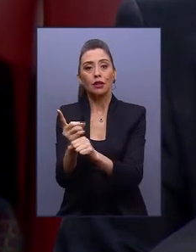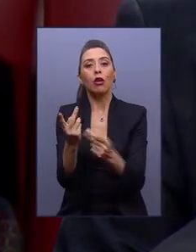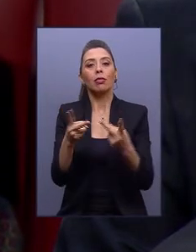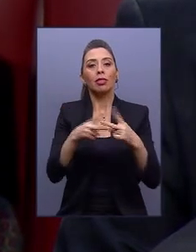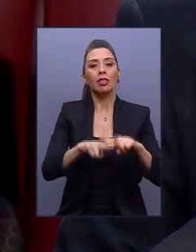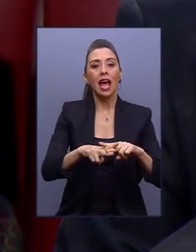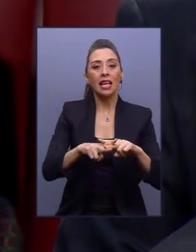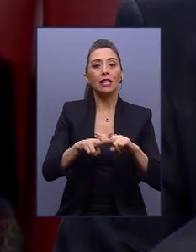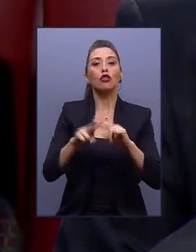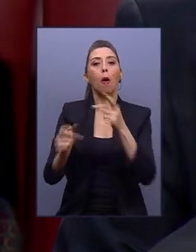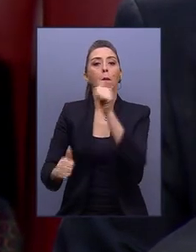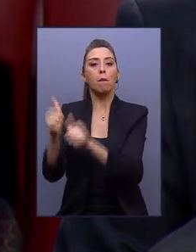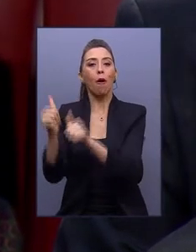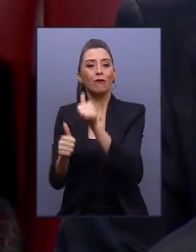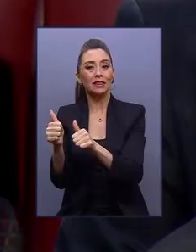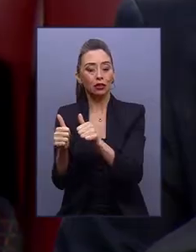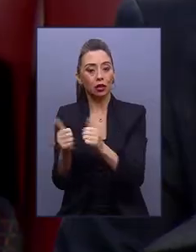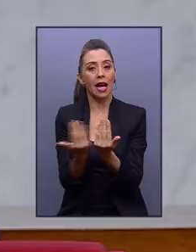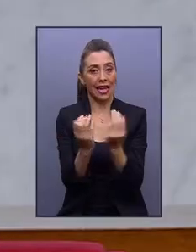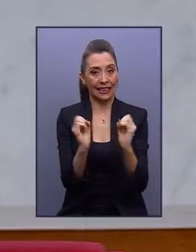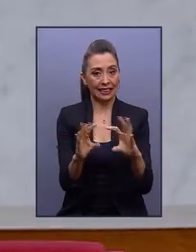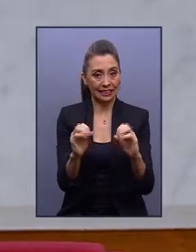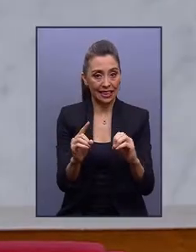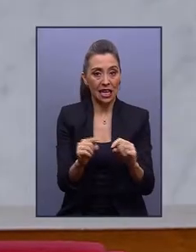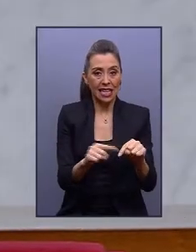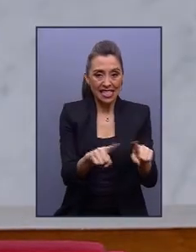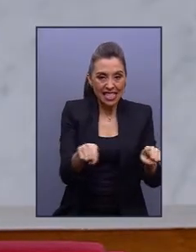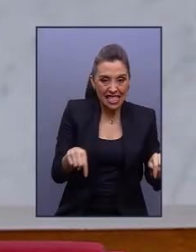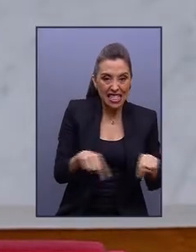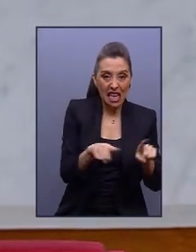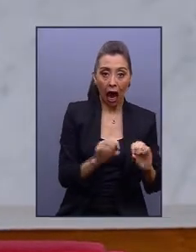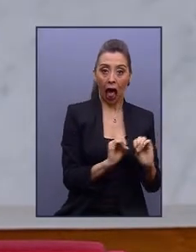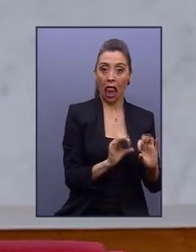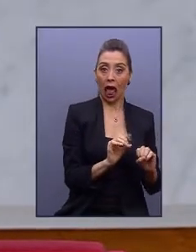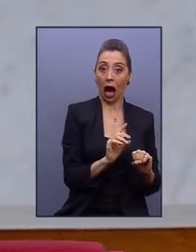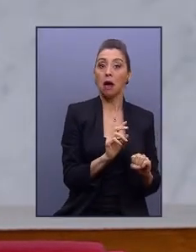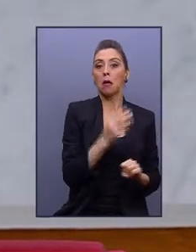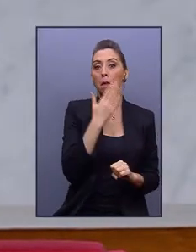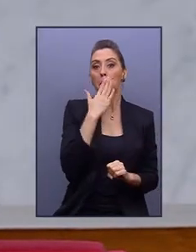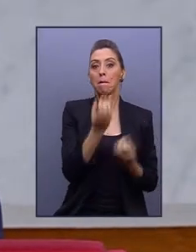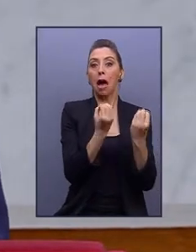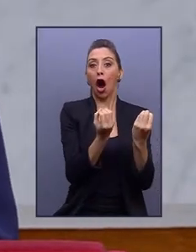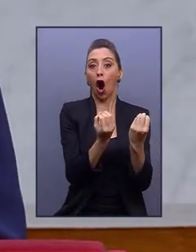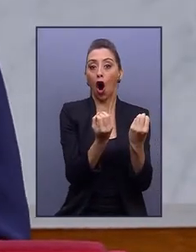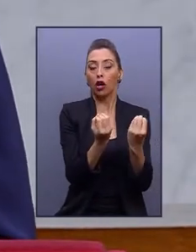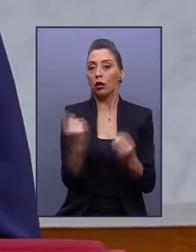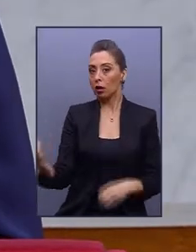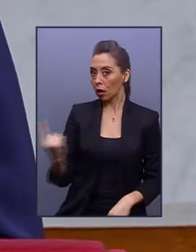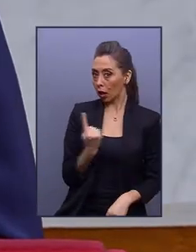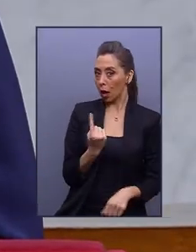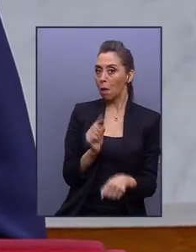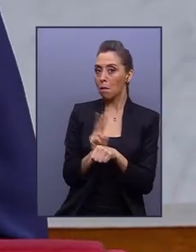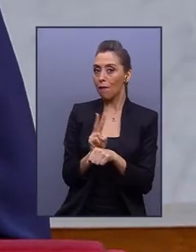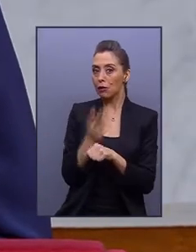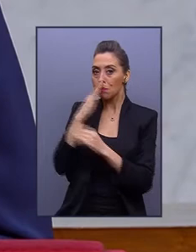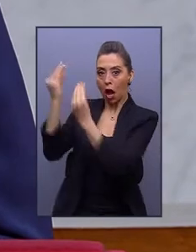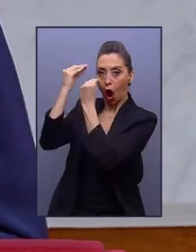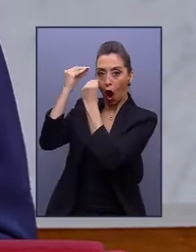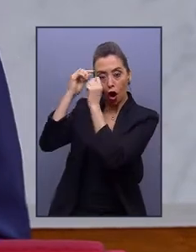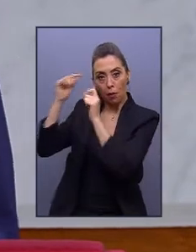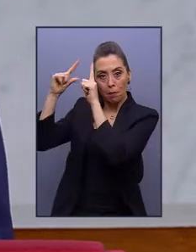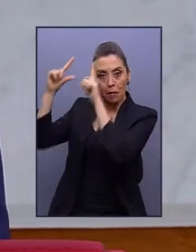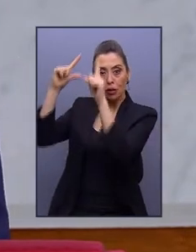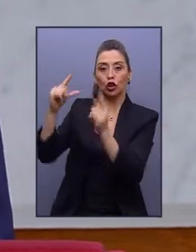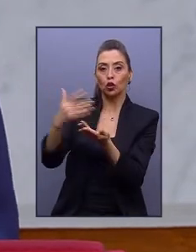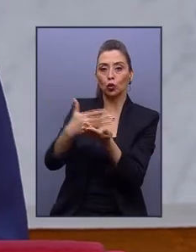técnico-profesional. Porque sabemos que la enseñanza en cada sala va a mejorar significativamente si contamos con profesores mejor informados,